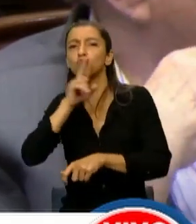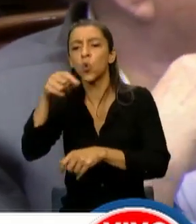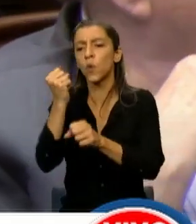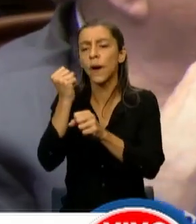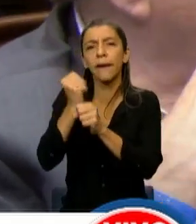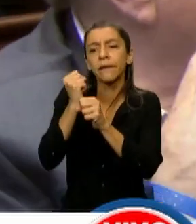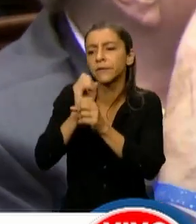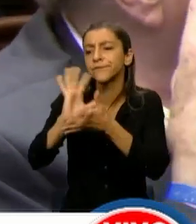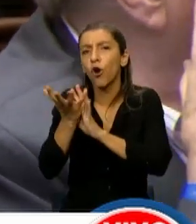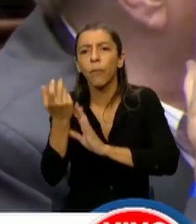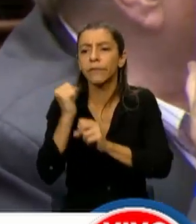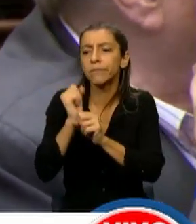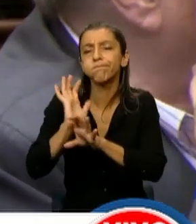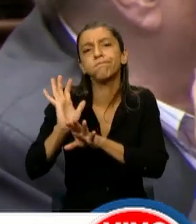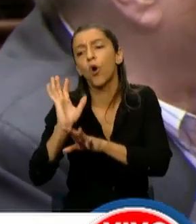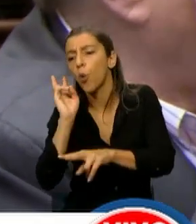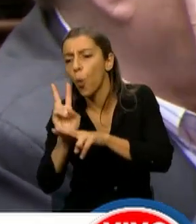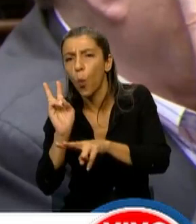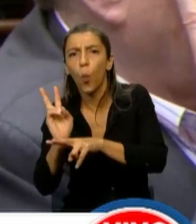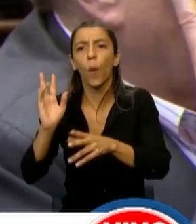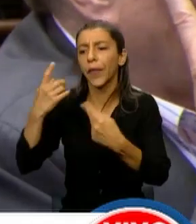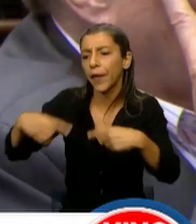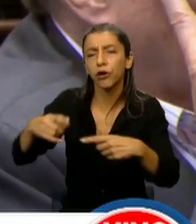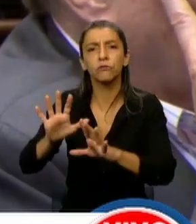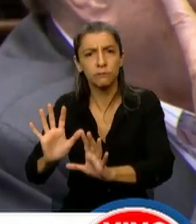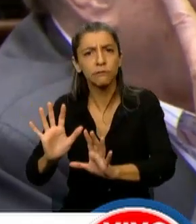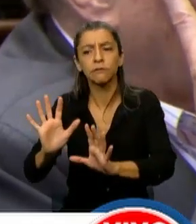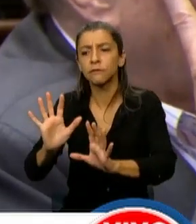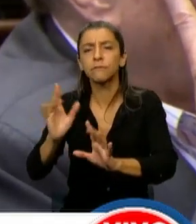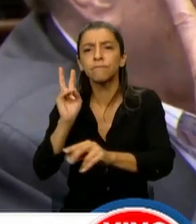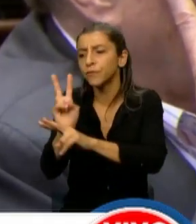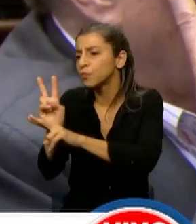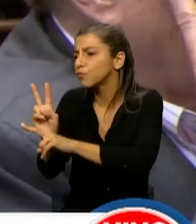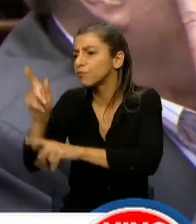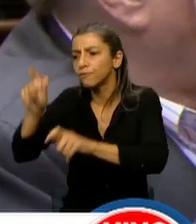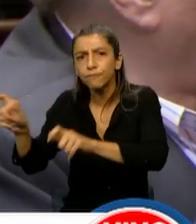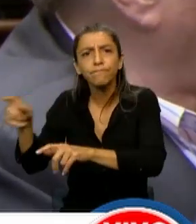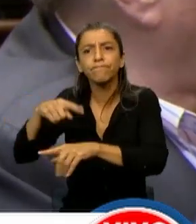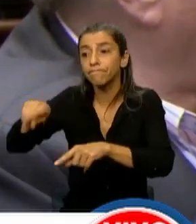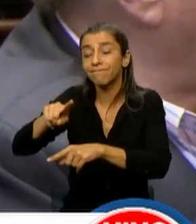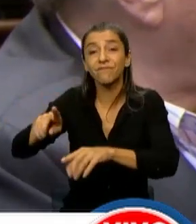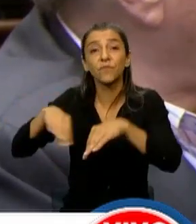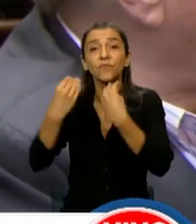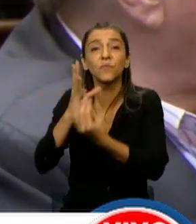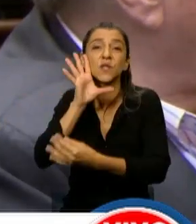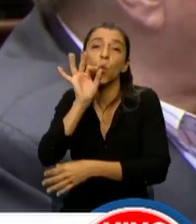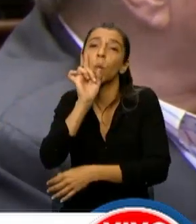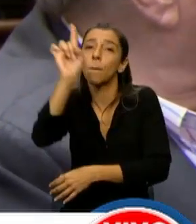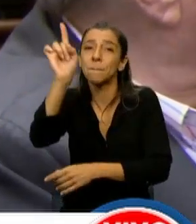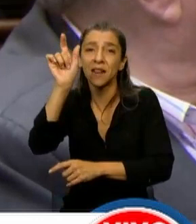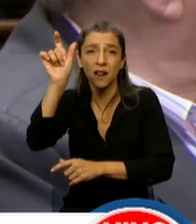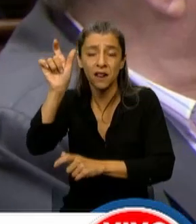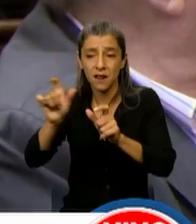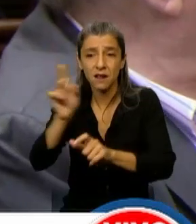de cuidado. Hoy entregó la jubilación número 50.000 a mujeres que le